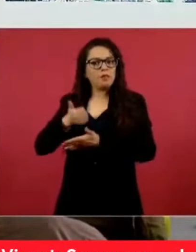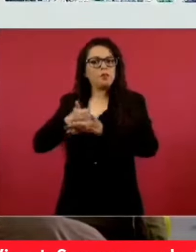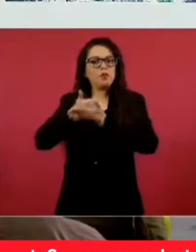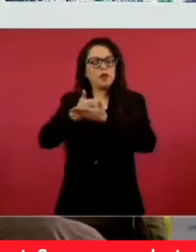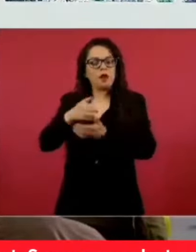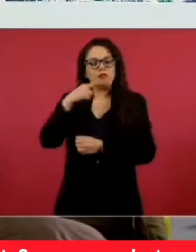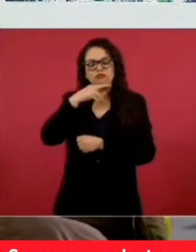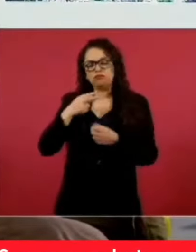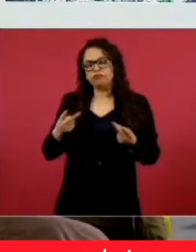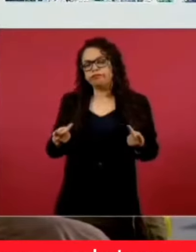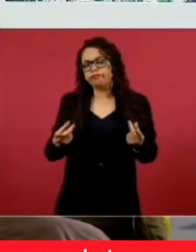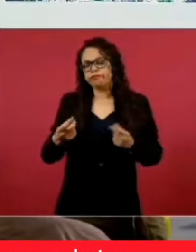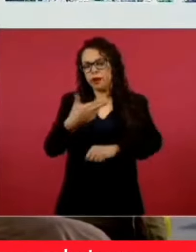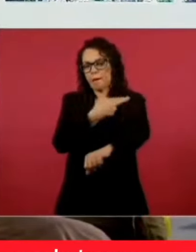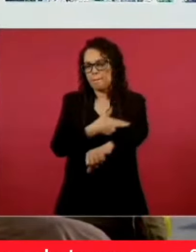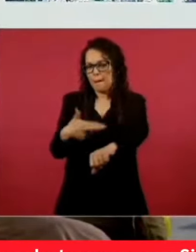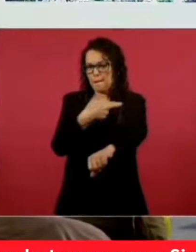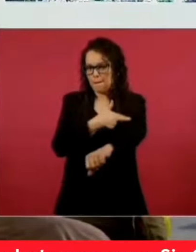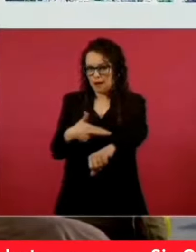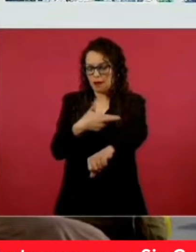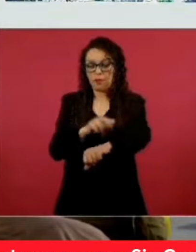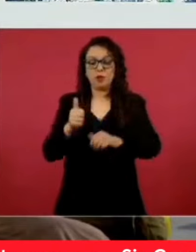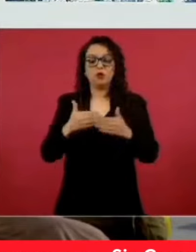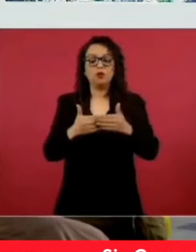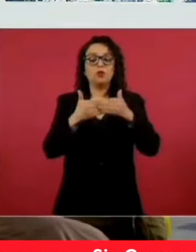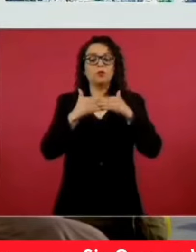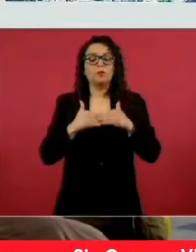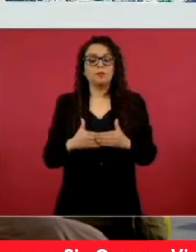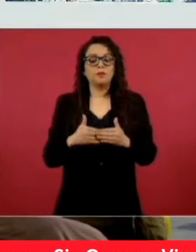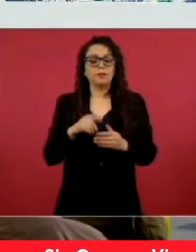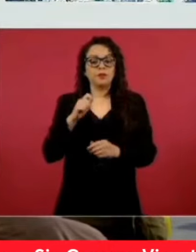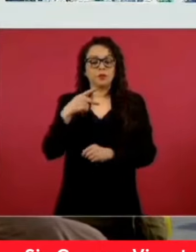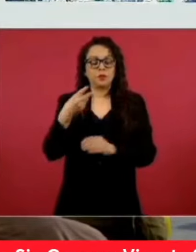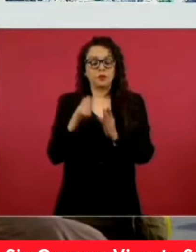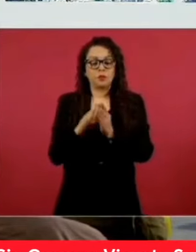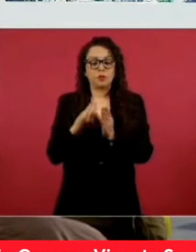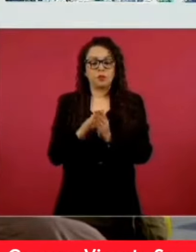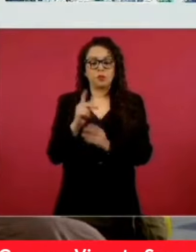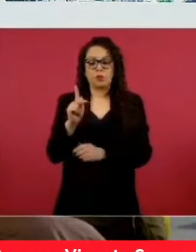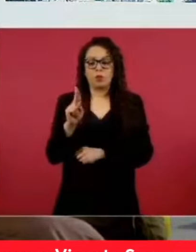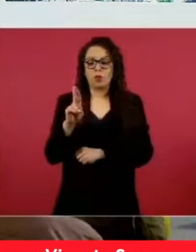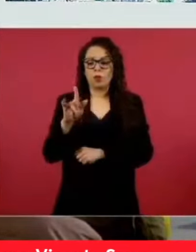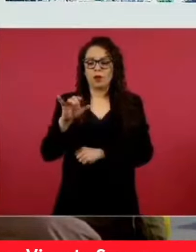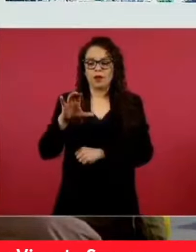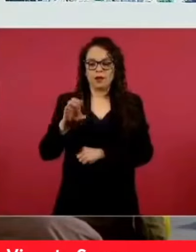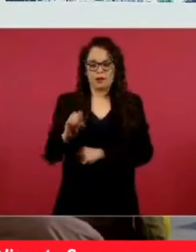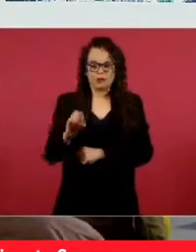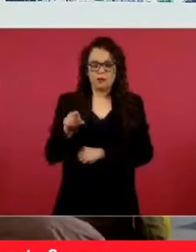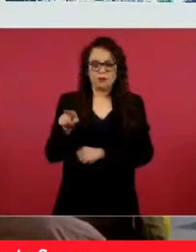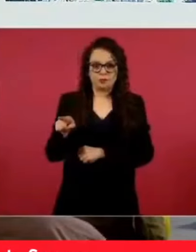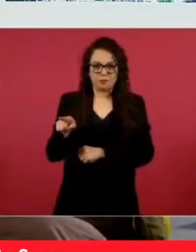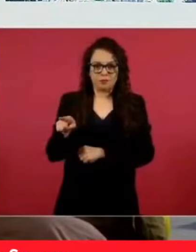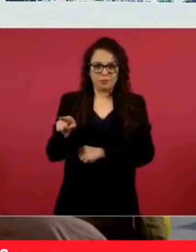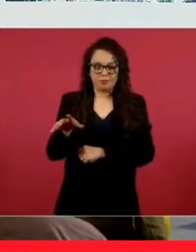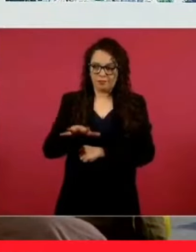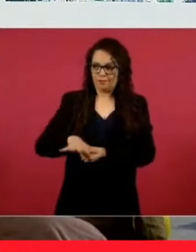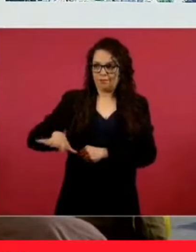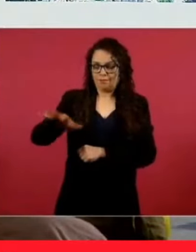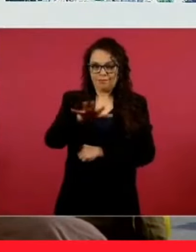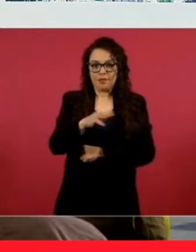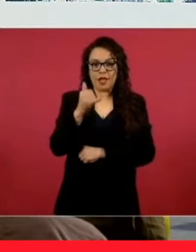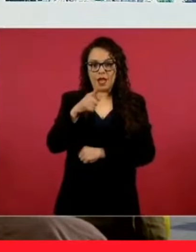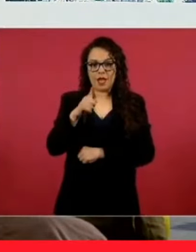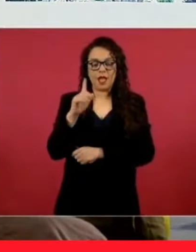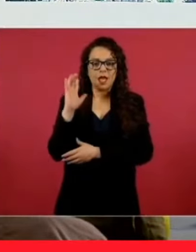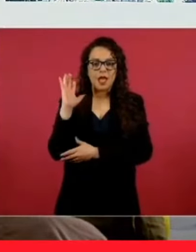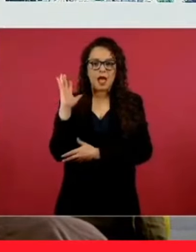parte digamos Pública que es este archivo Pero también es la parte del Jardín Botánico este museo